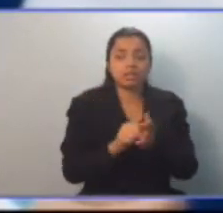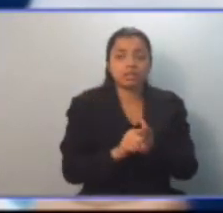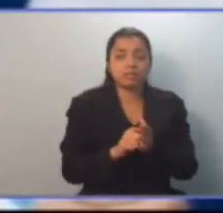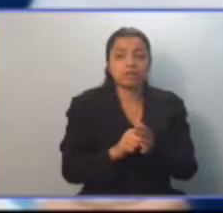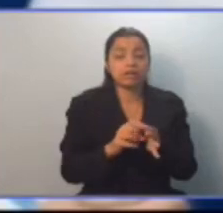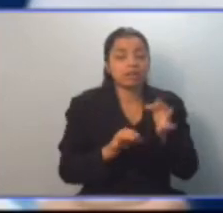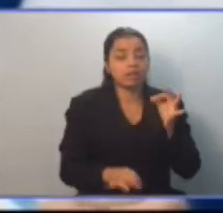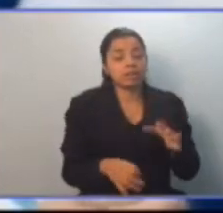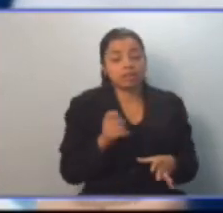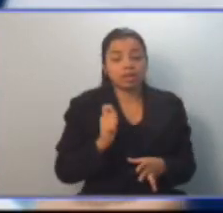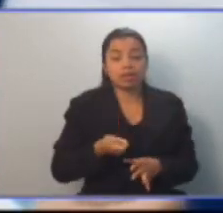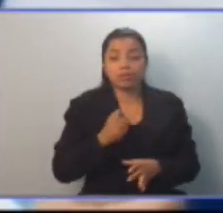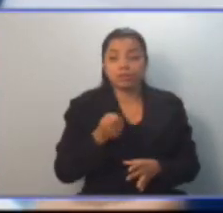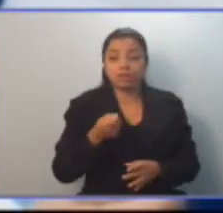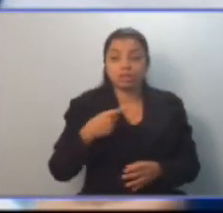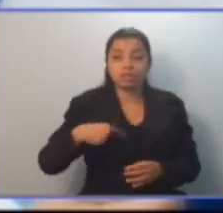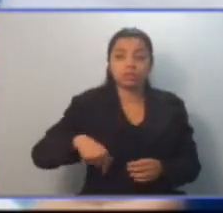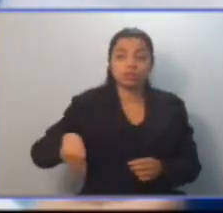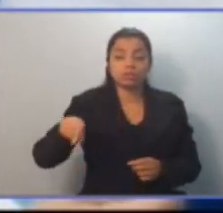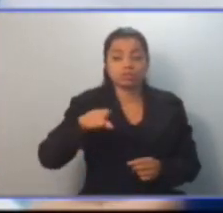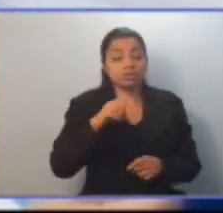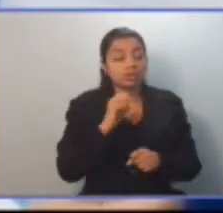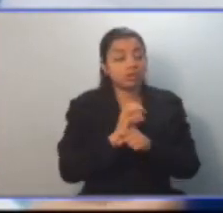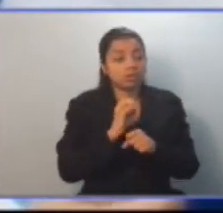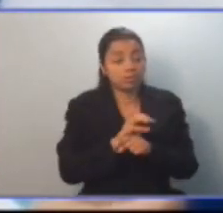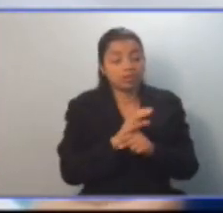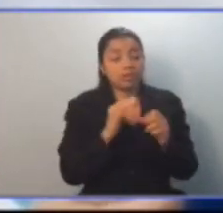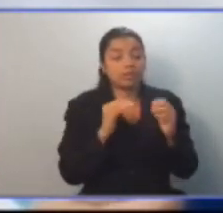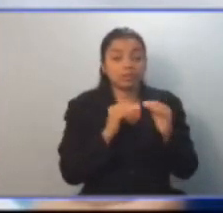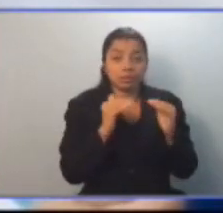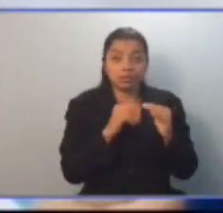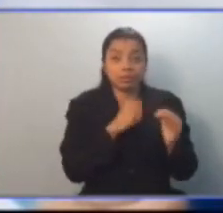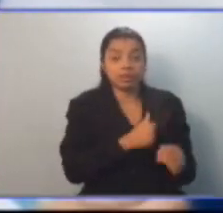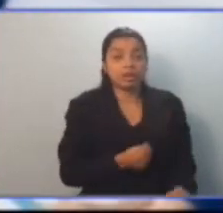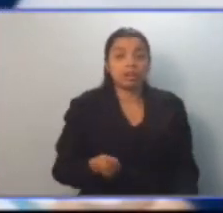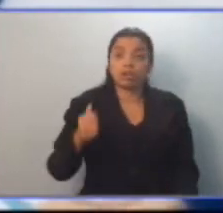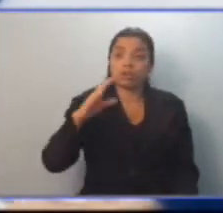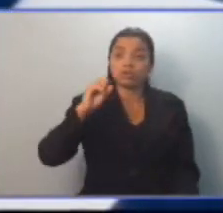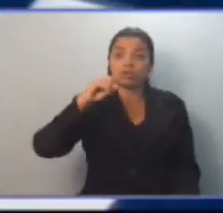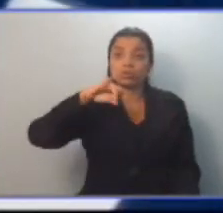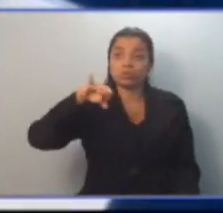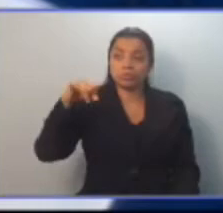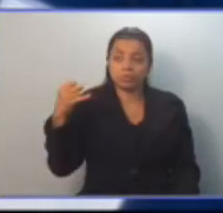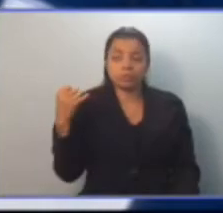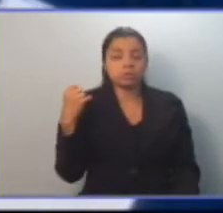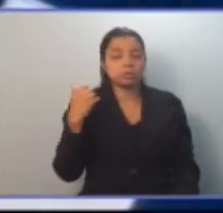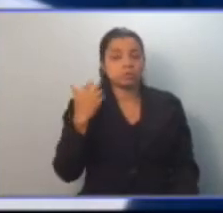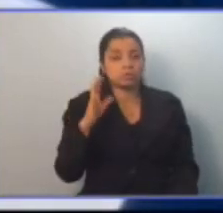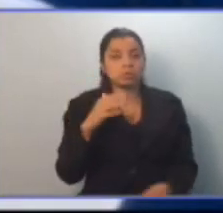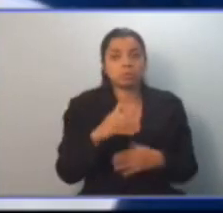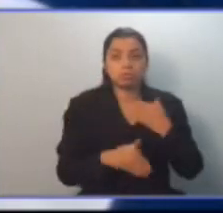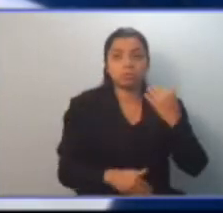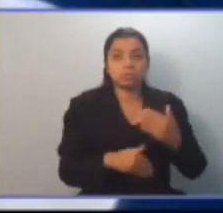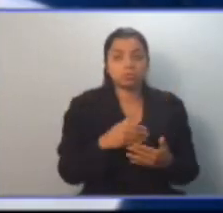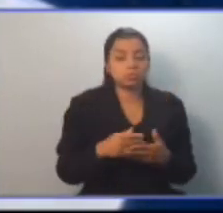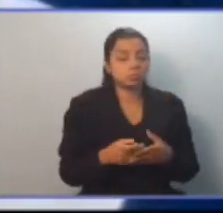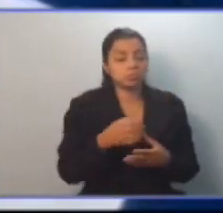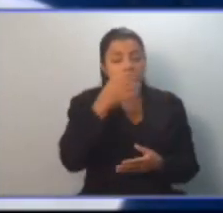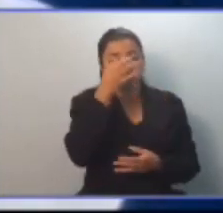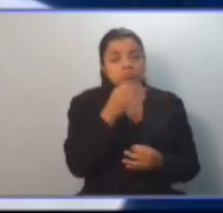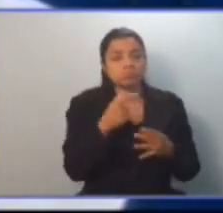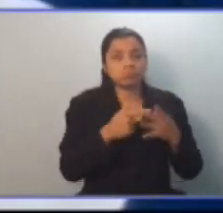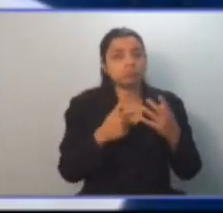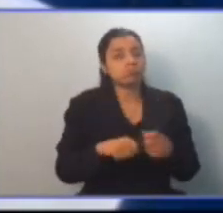tribunales. Ustedes dieron un recomendable y precisamente ya la Corte Suprema de Justicia ha creado el juzgado de instrucción C de crimen